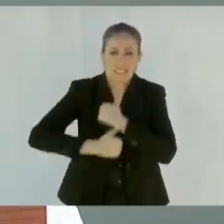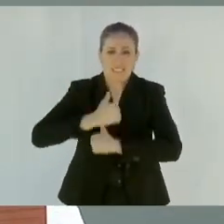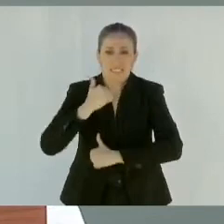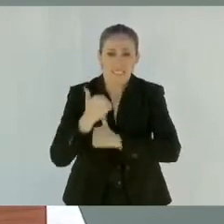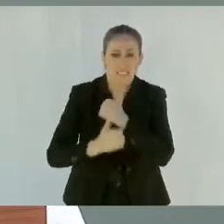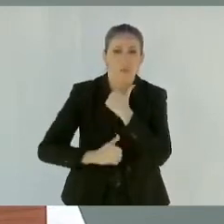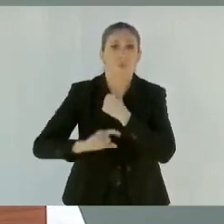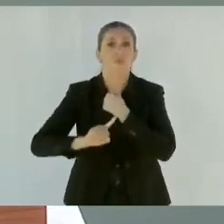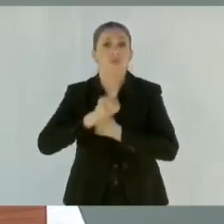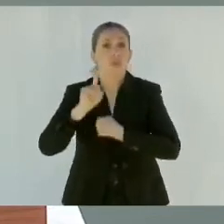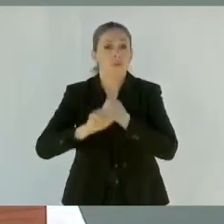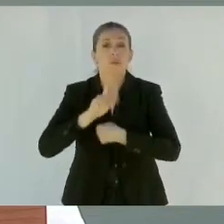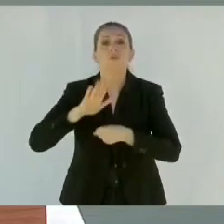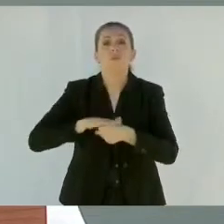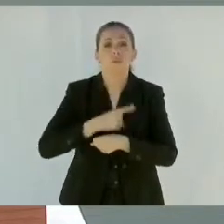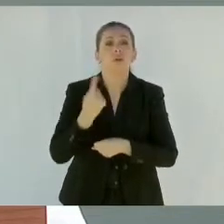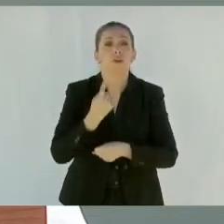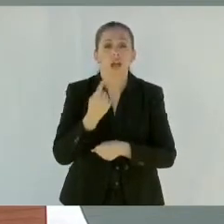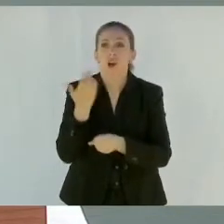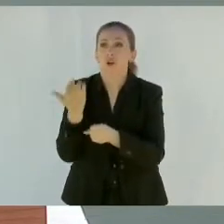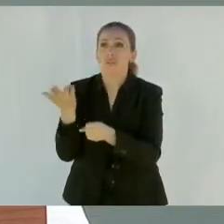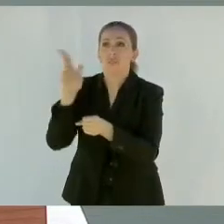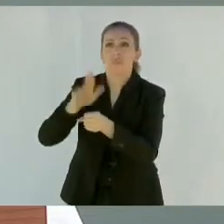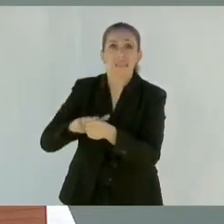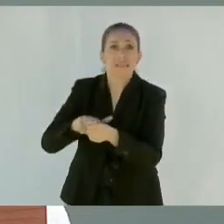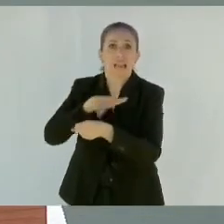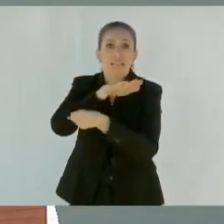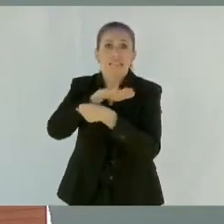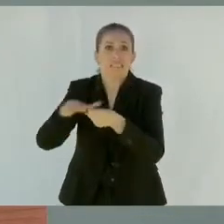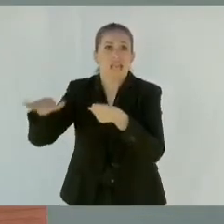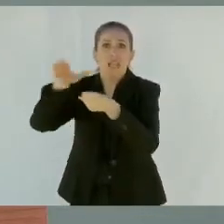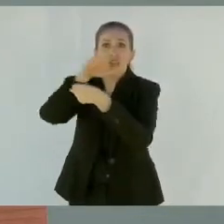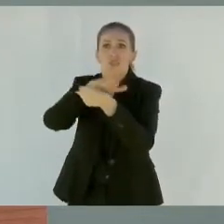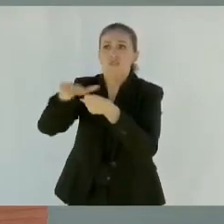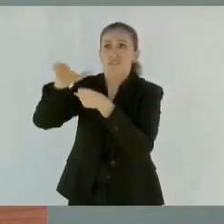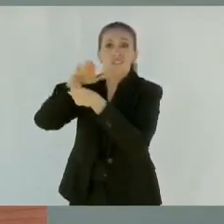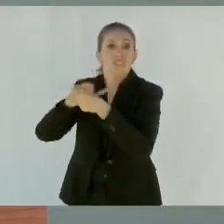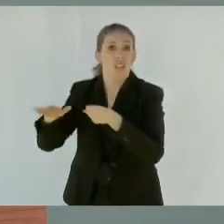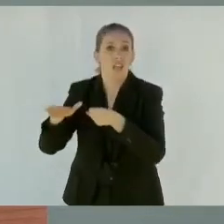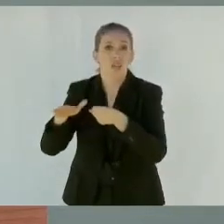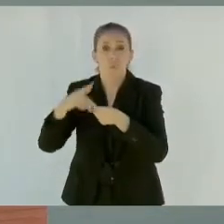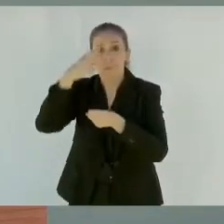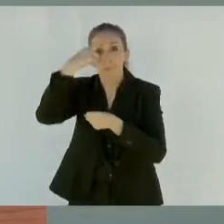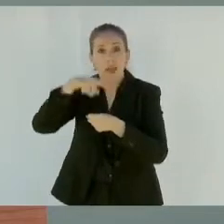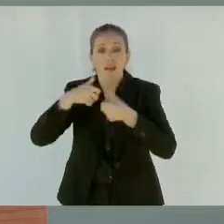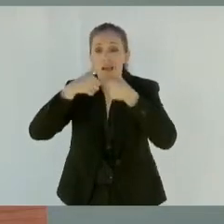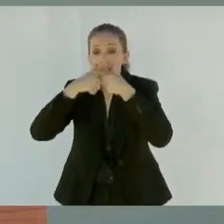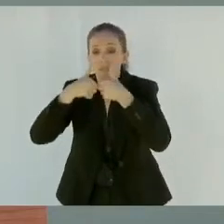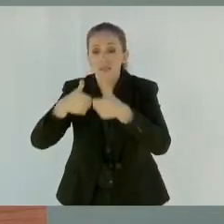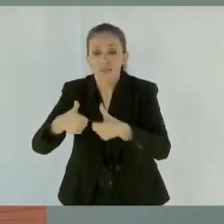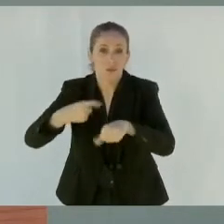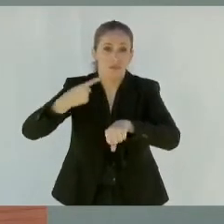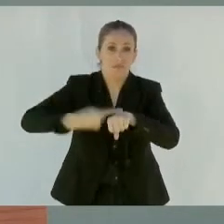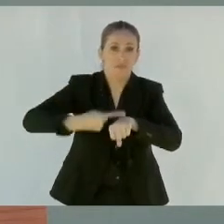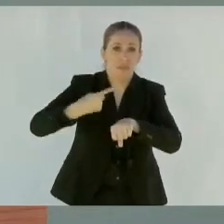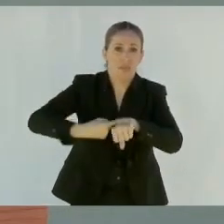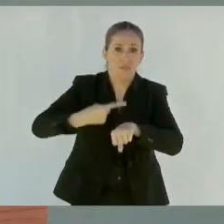por saturación de hospitales para la atención de enfermos.